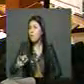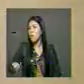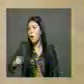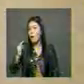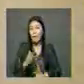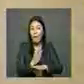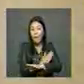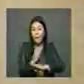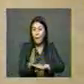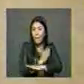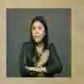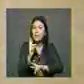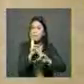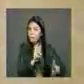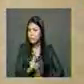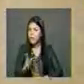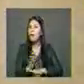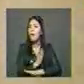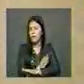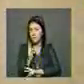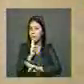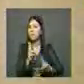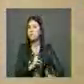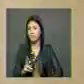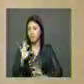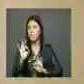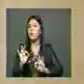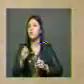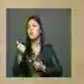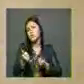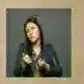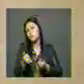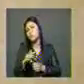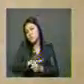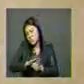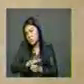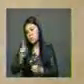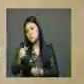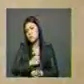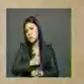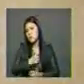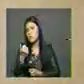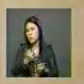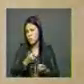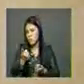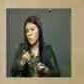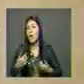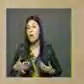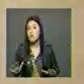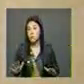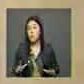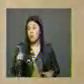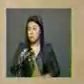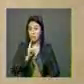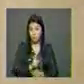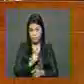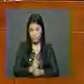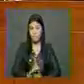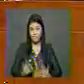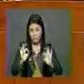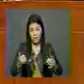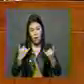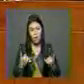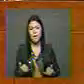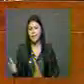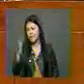anticipada una respuesta o, en otras palabras, un caso fácil de mera subsunción. Evidentemente, esto no ocurre en este caso, dado